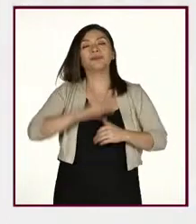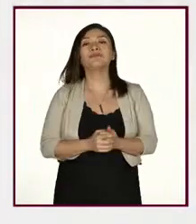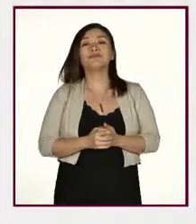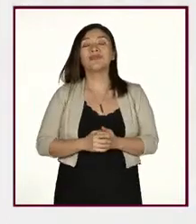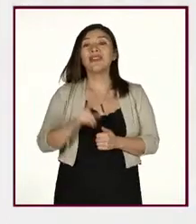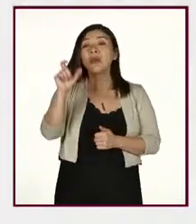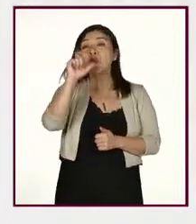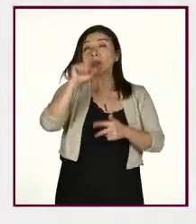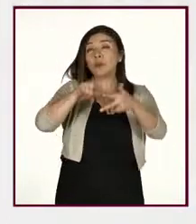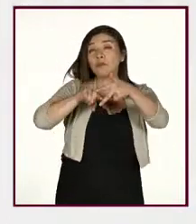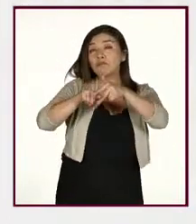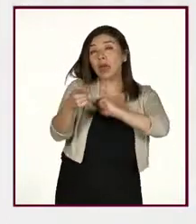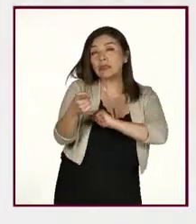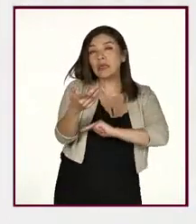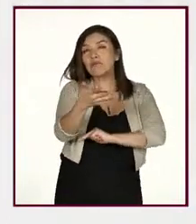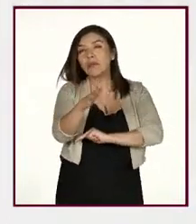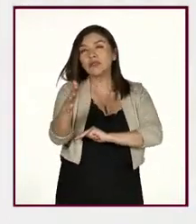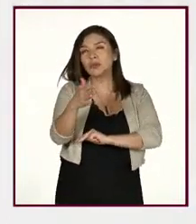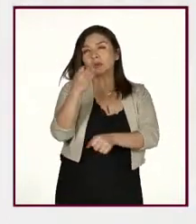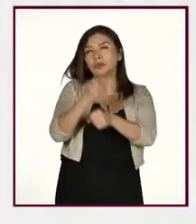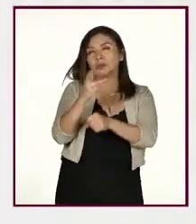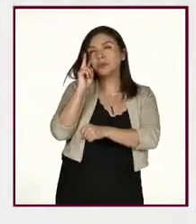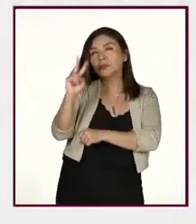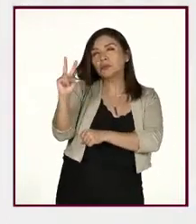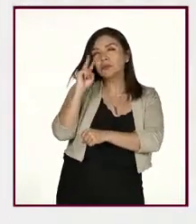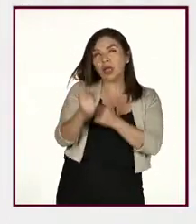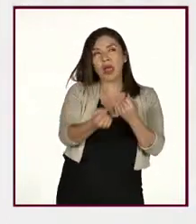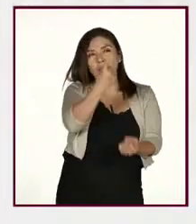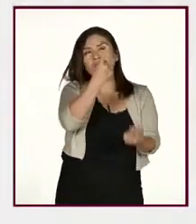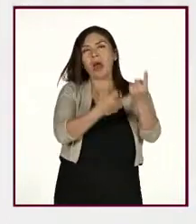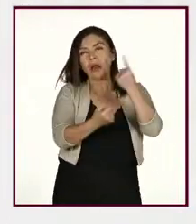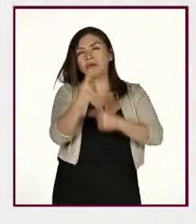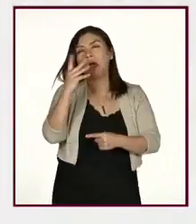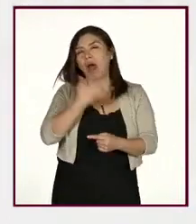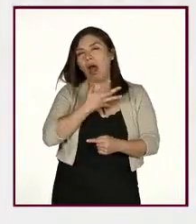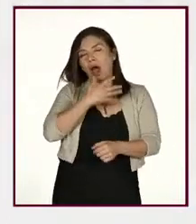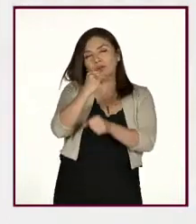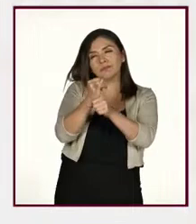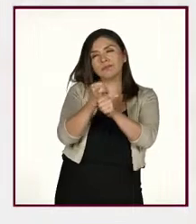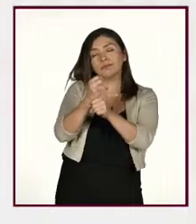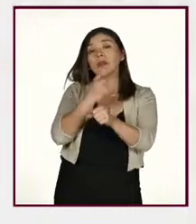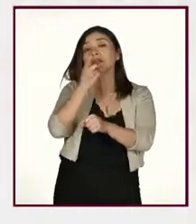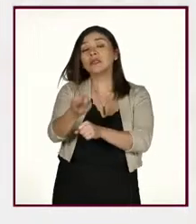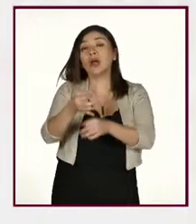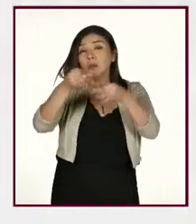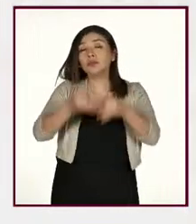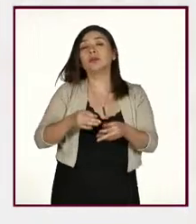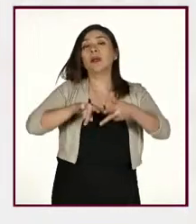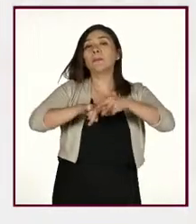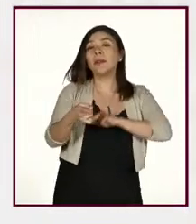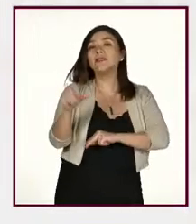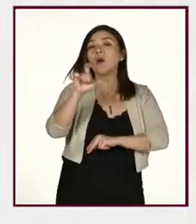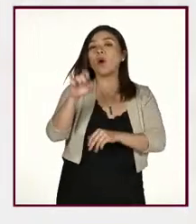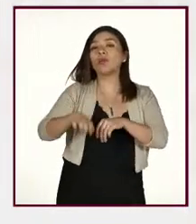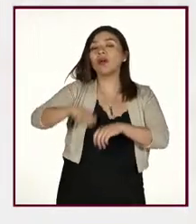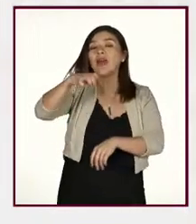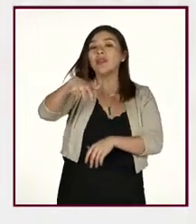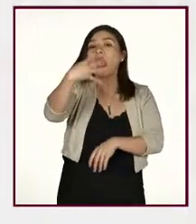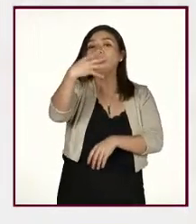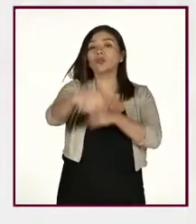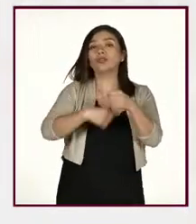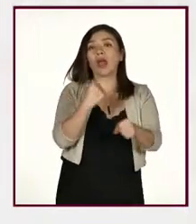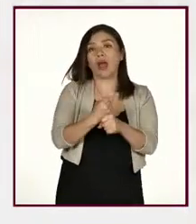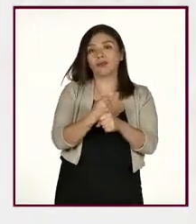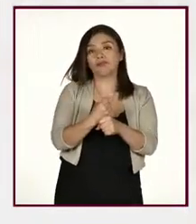como promedio, lo que nos muestran, lo que nos arrojan algunos estudios, pues es de que inicia a los 14 años, ¿no? Y estos